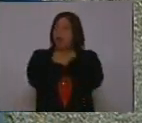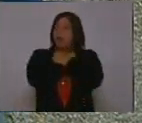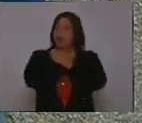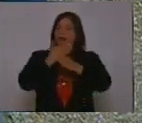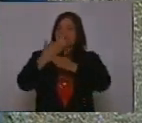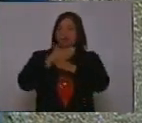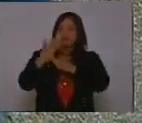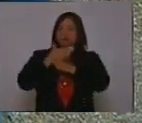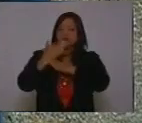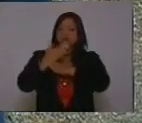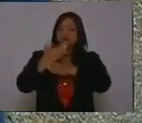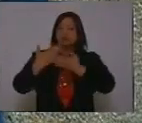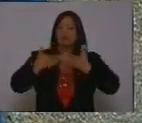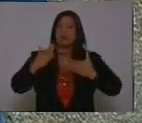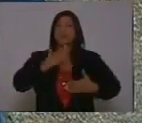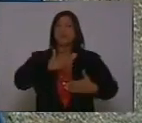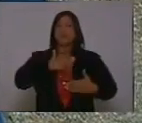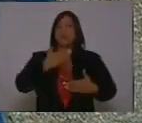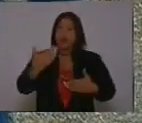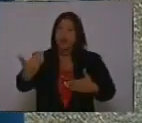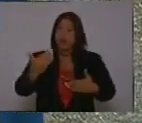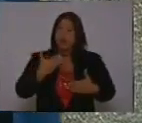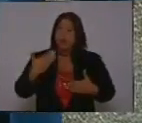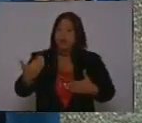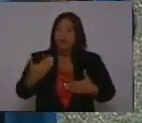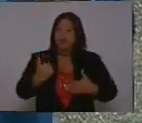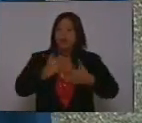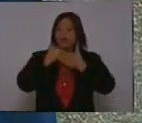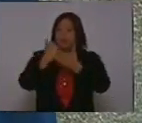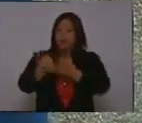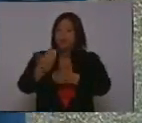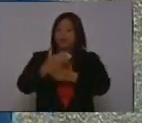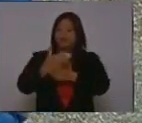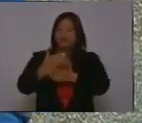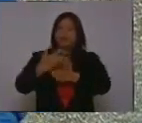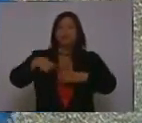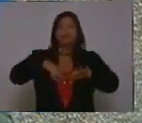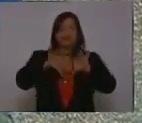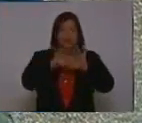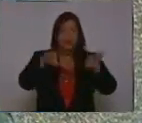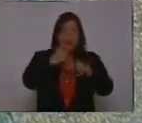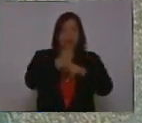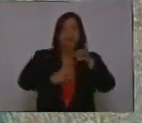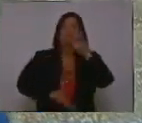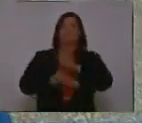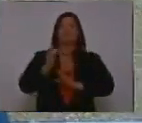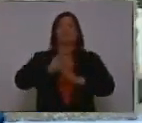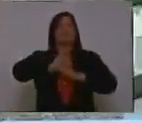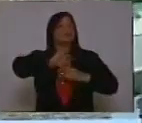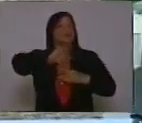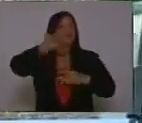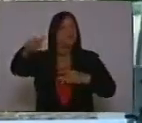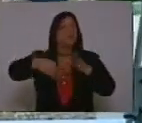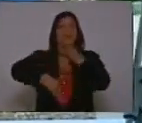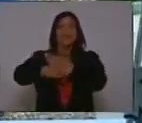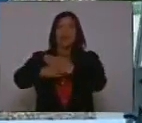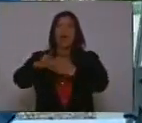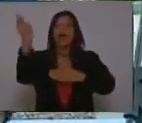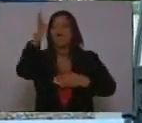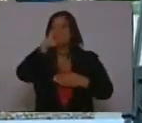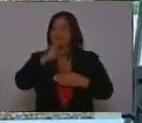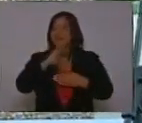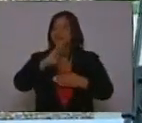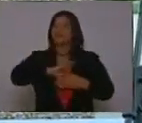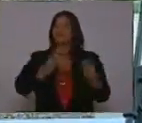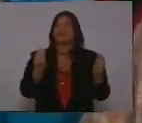a sí propio. A sí propio. Entonces nosotros vamos a regresar a Brasil y representamos la clase trabajadora.